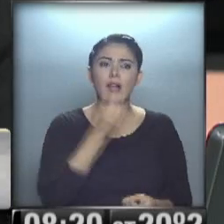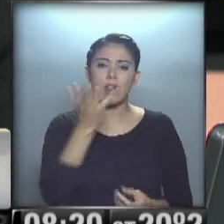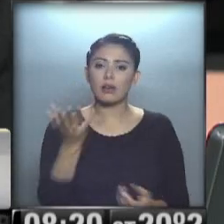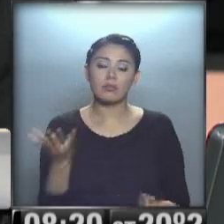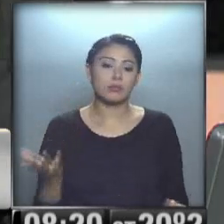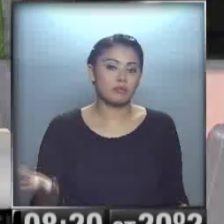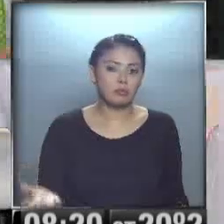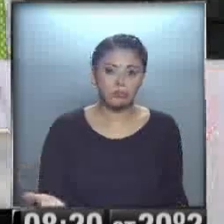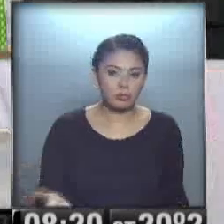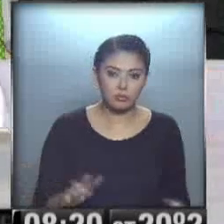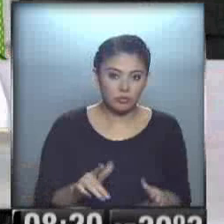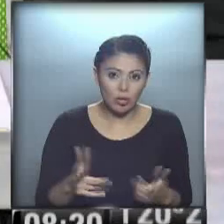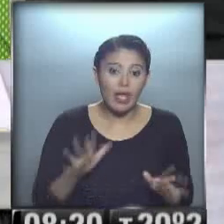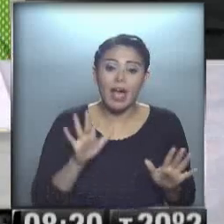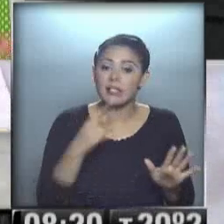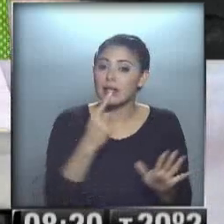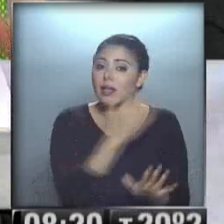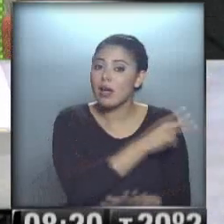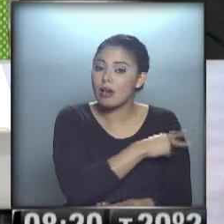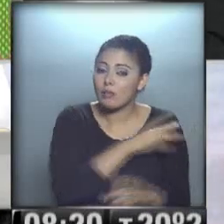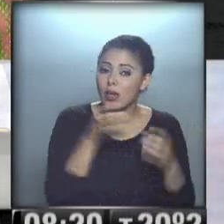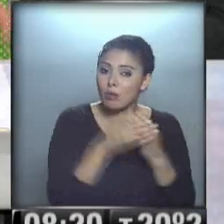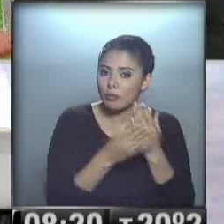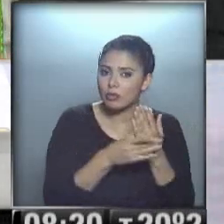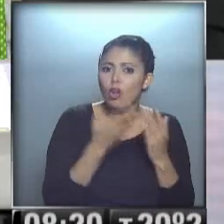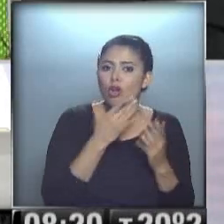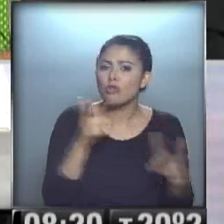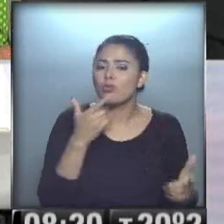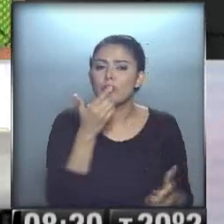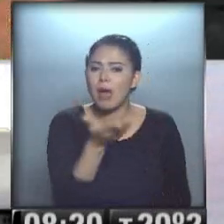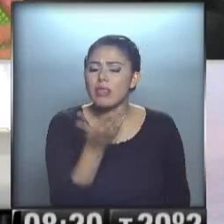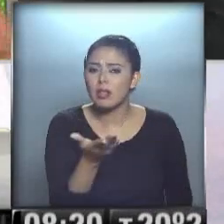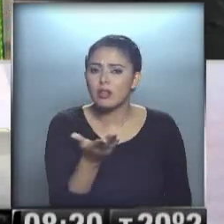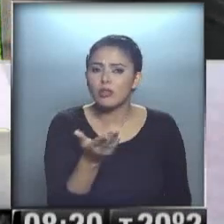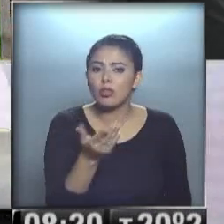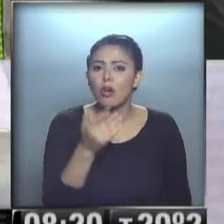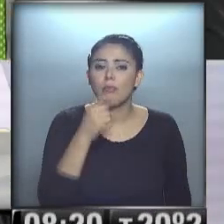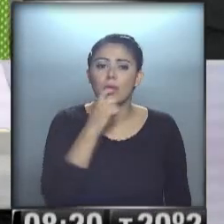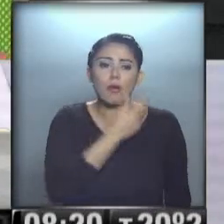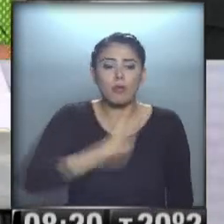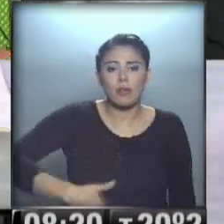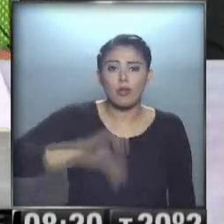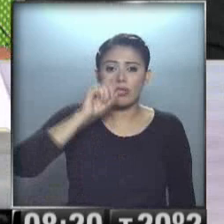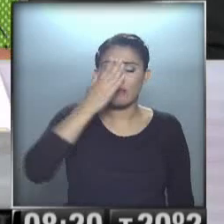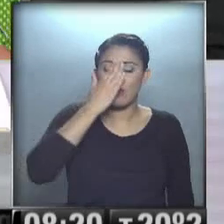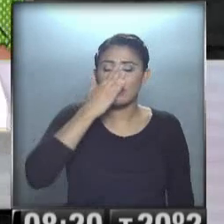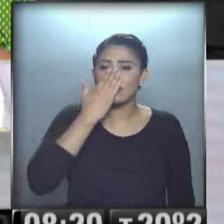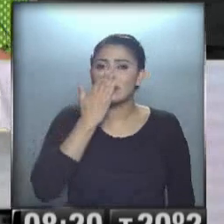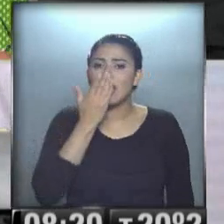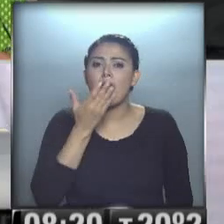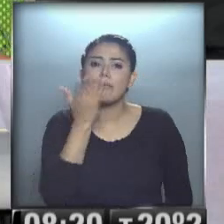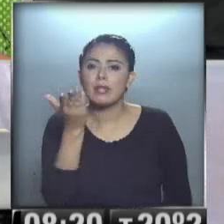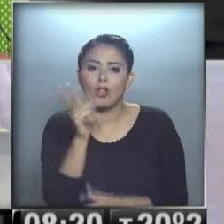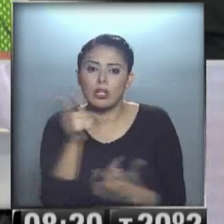realidad no hubo eh Por lo que dijo capitán ningún pedido concreto de eh intervención de los organismos públicos